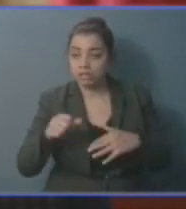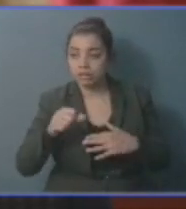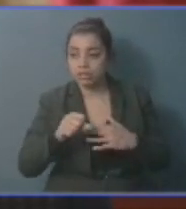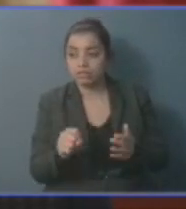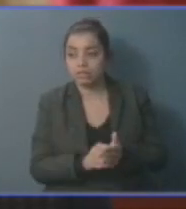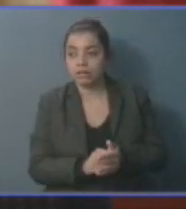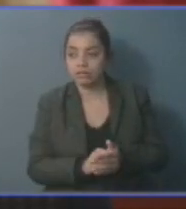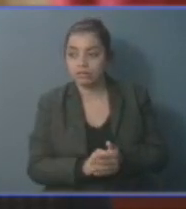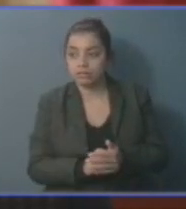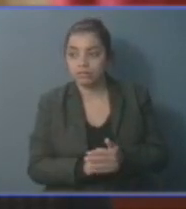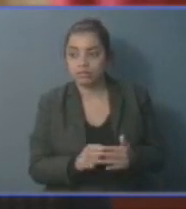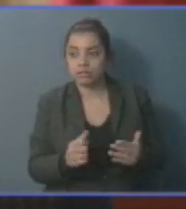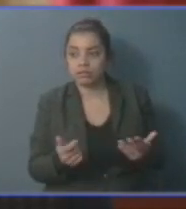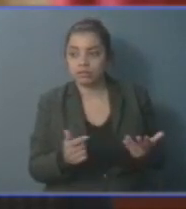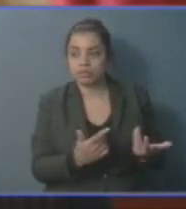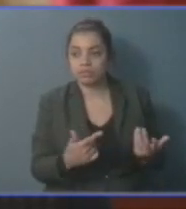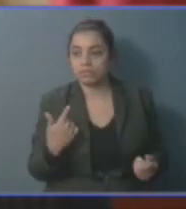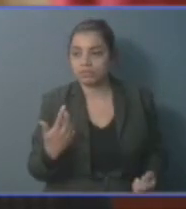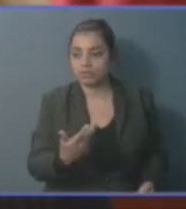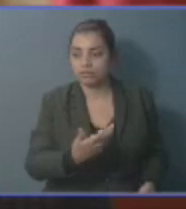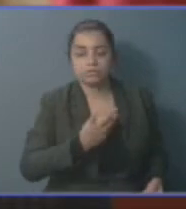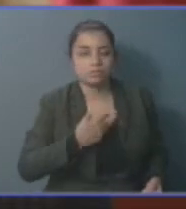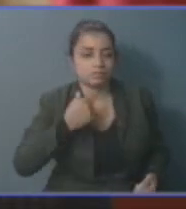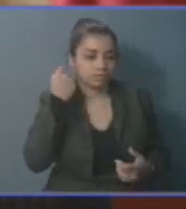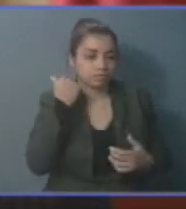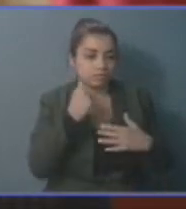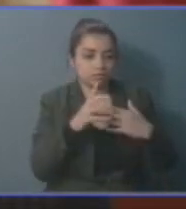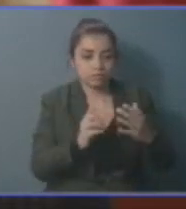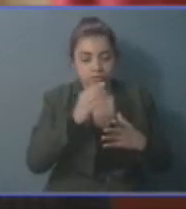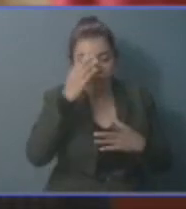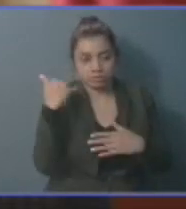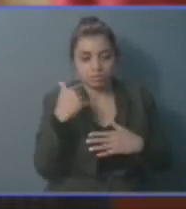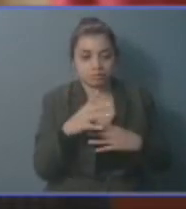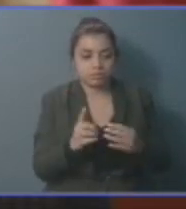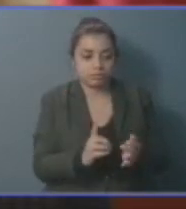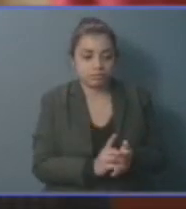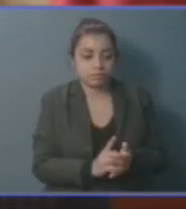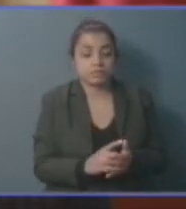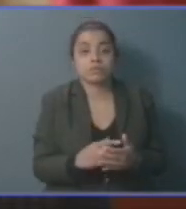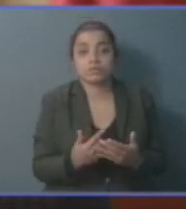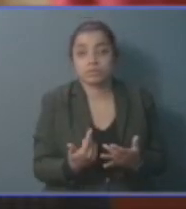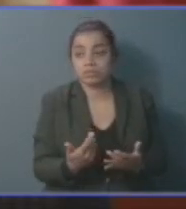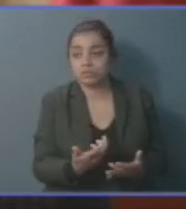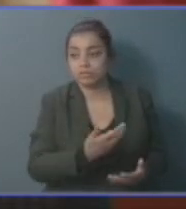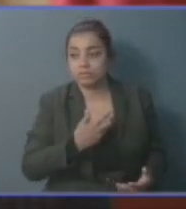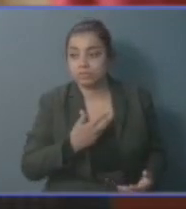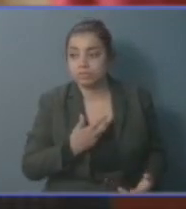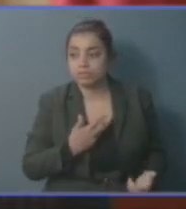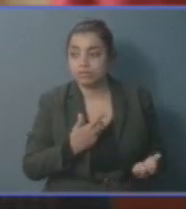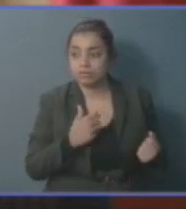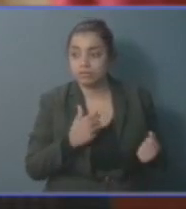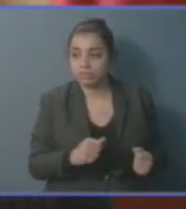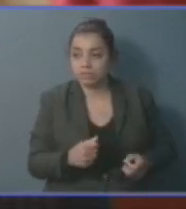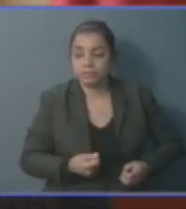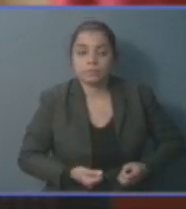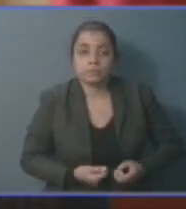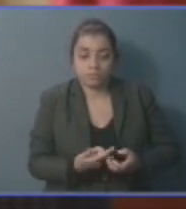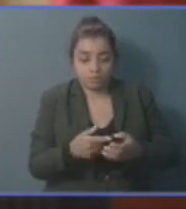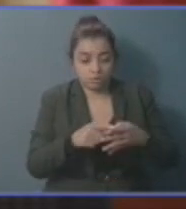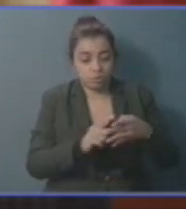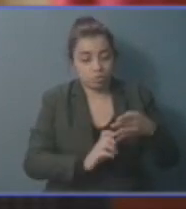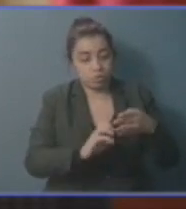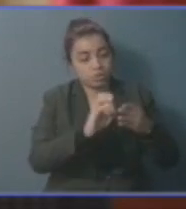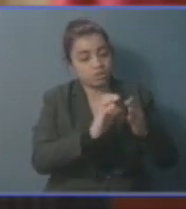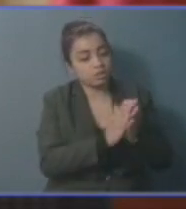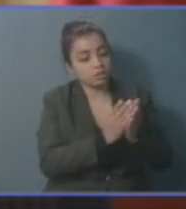Legislativa presentes. En nuestra calidad de diputados y diputadas y en uso de nuestras facultades conferidas por la Constitución